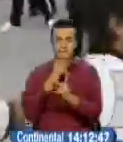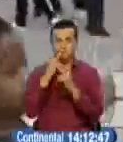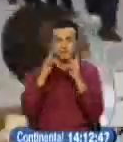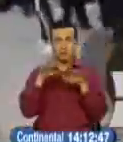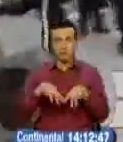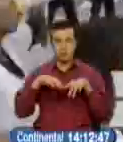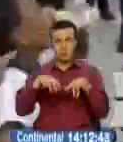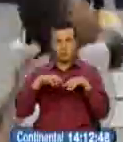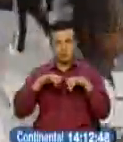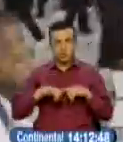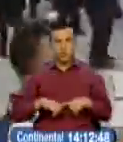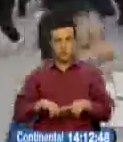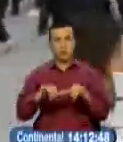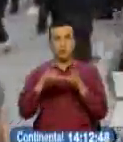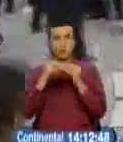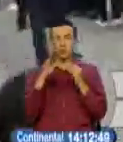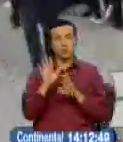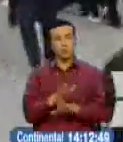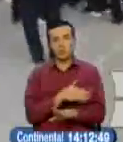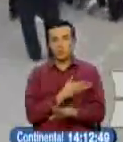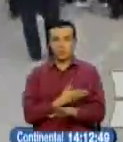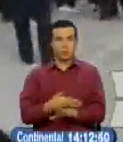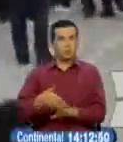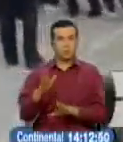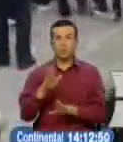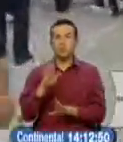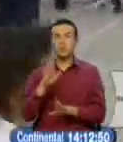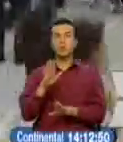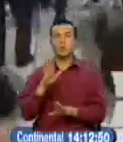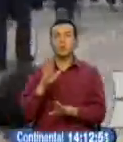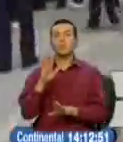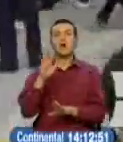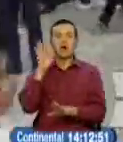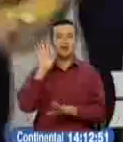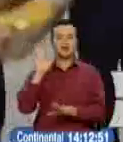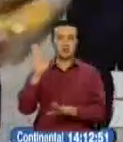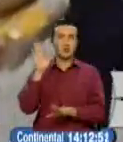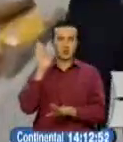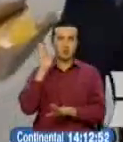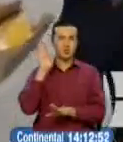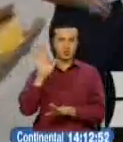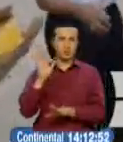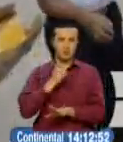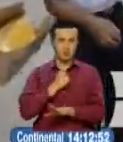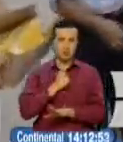canes amaestrados y música en vivo de la banda azul de la Fuerza Aérea.